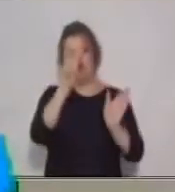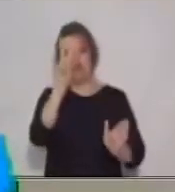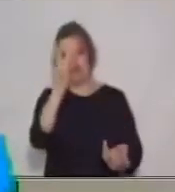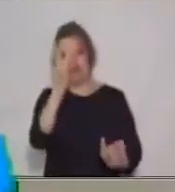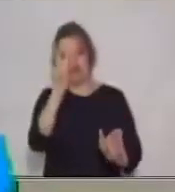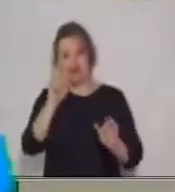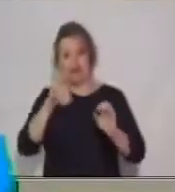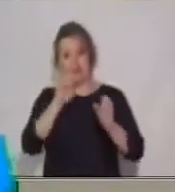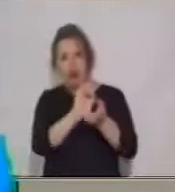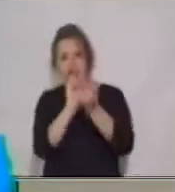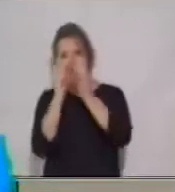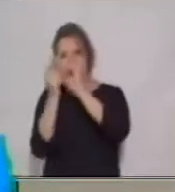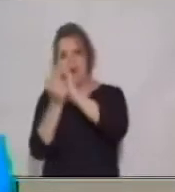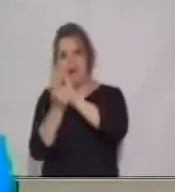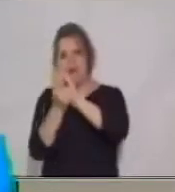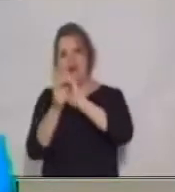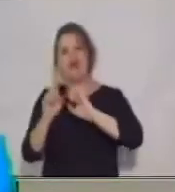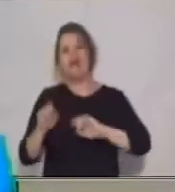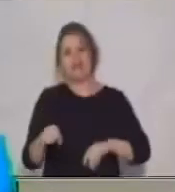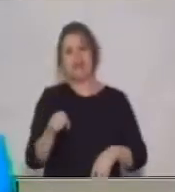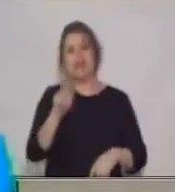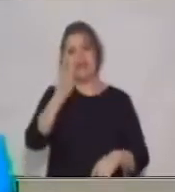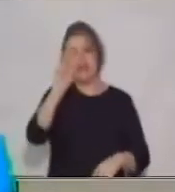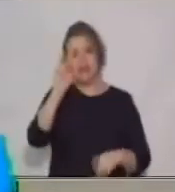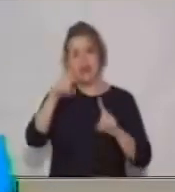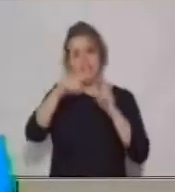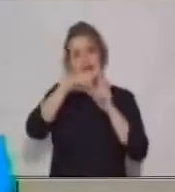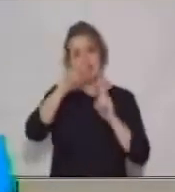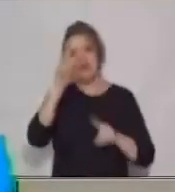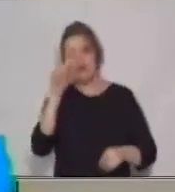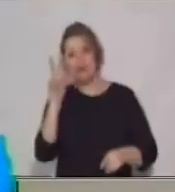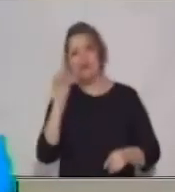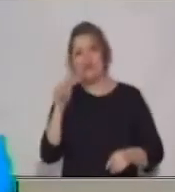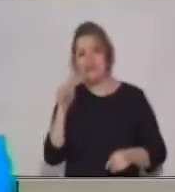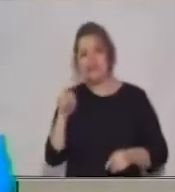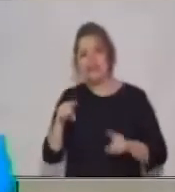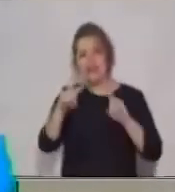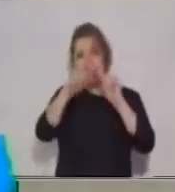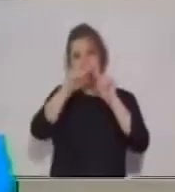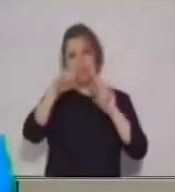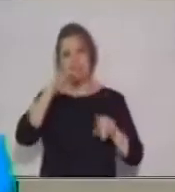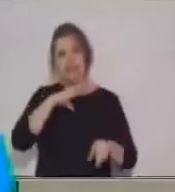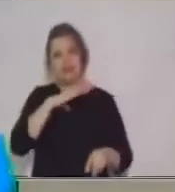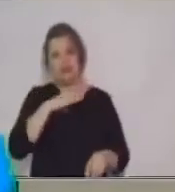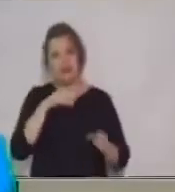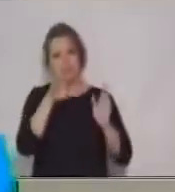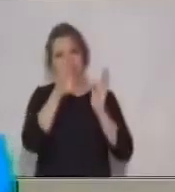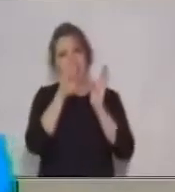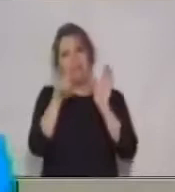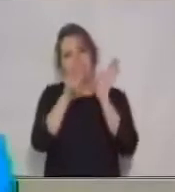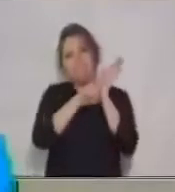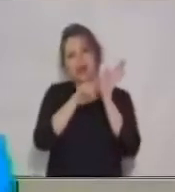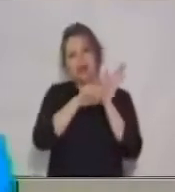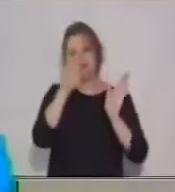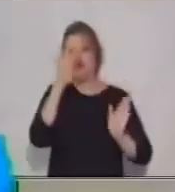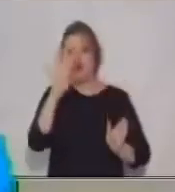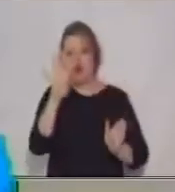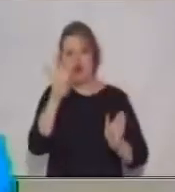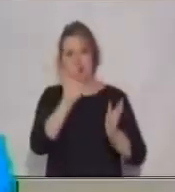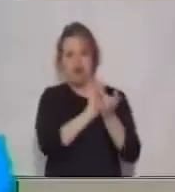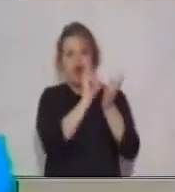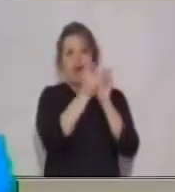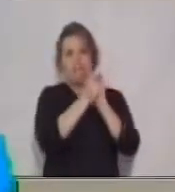y más 2. Y si x tenemos aquí como menos 4, al pasar al otro lado nos va a quedar